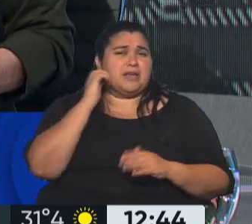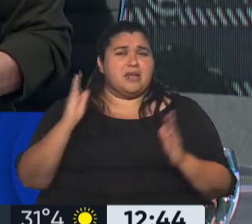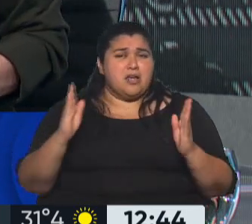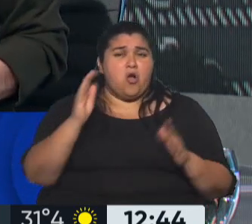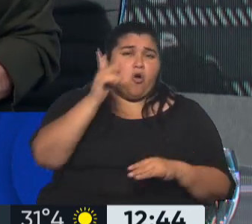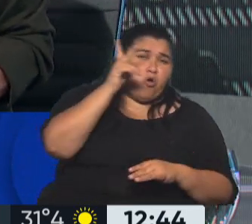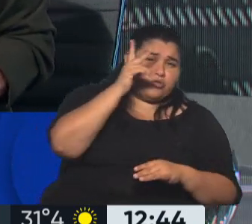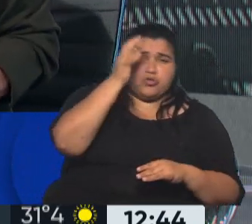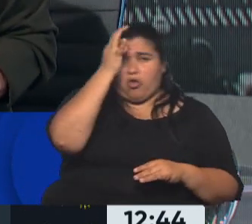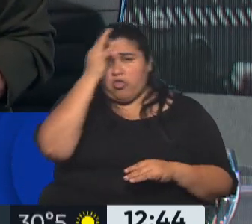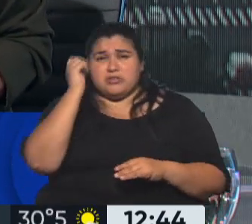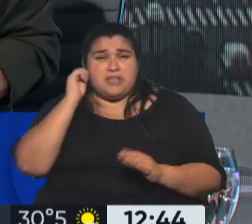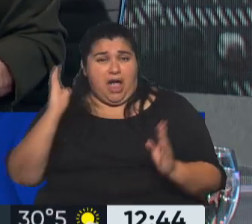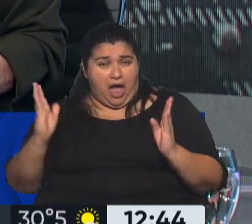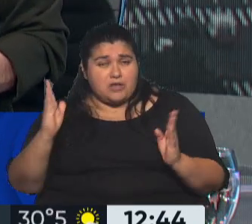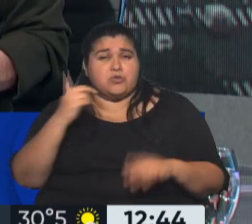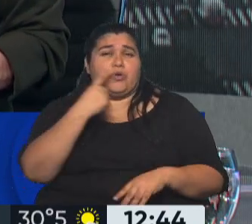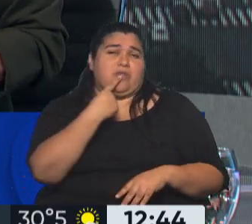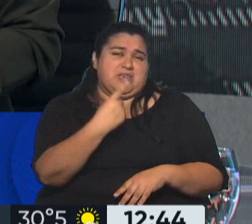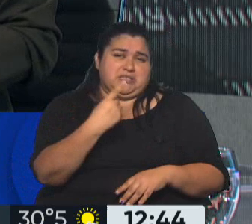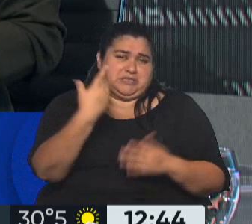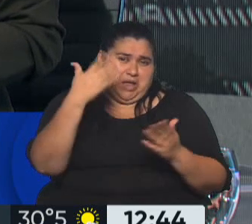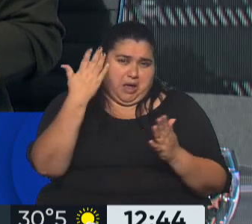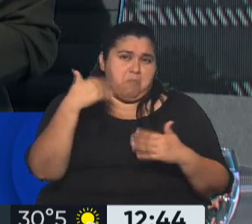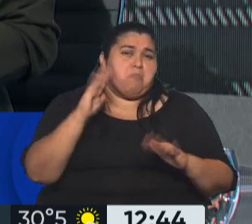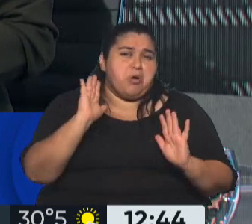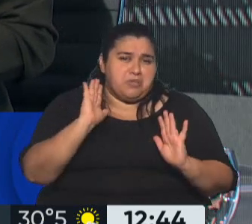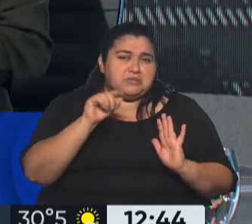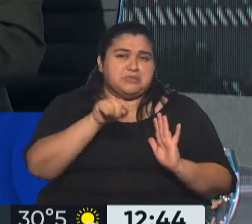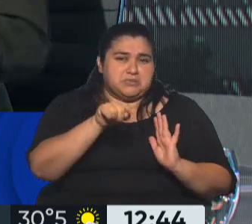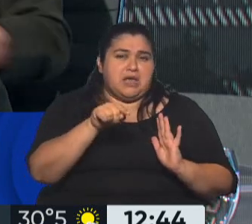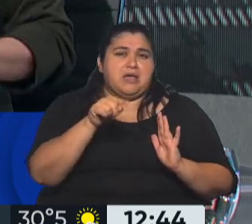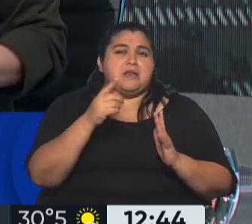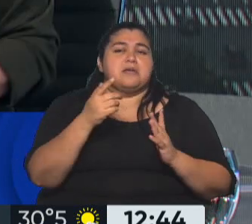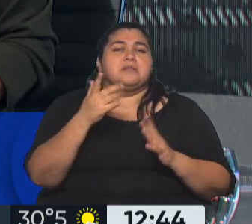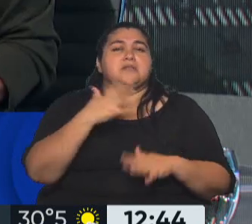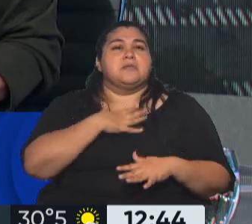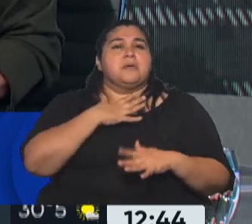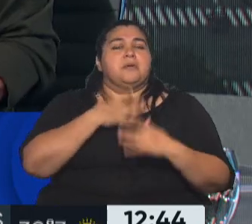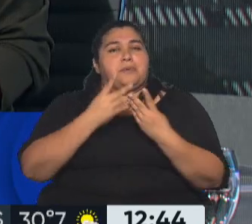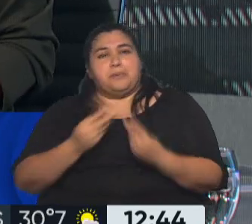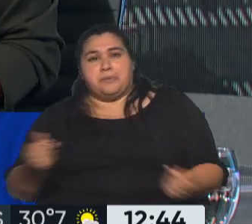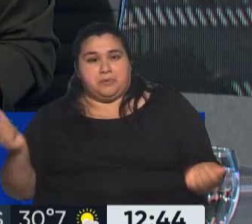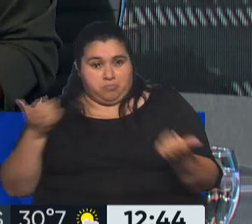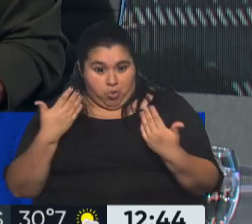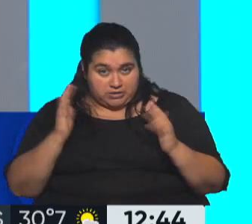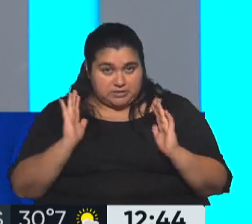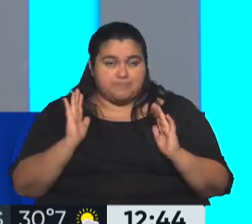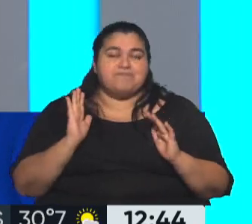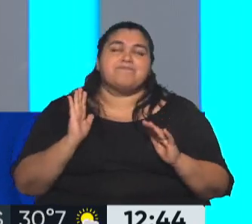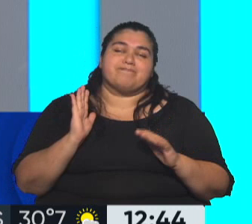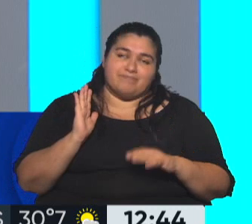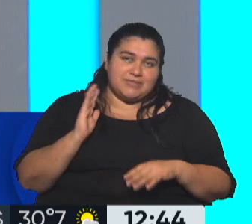12 años, si un niño o una niña tenía asma, podía definirse en esa edad que dejara de tenerla o no. ¿Es cierto esto? La predisposición la va a